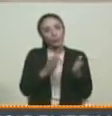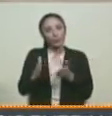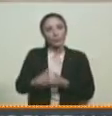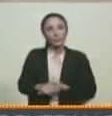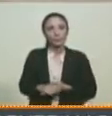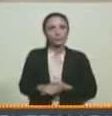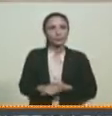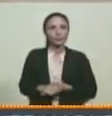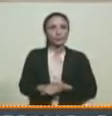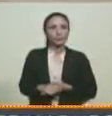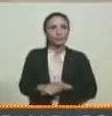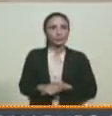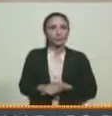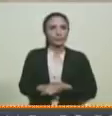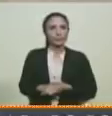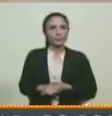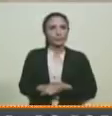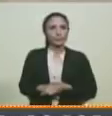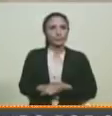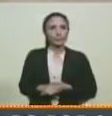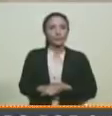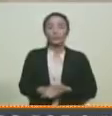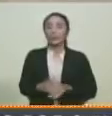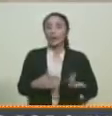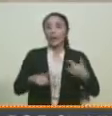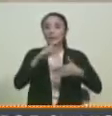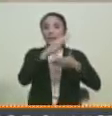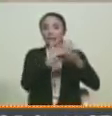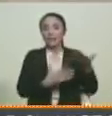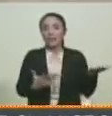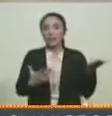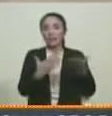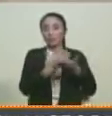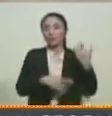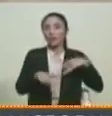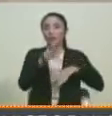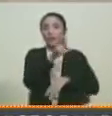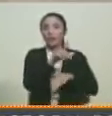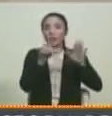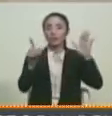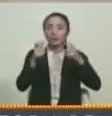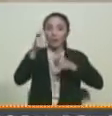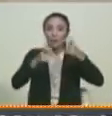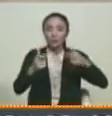a una lista de 36 golpistas